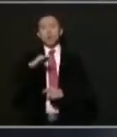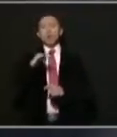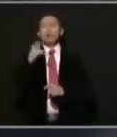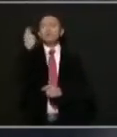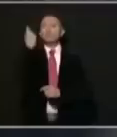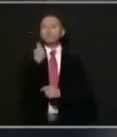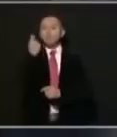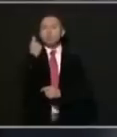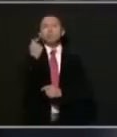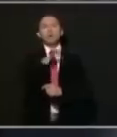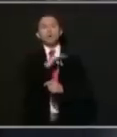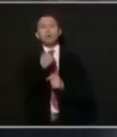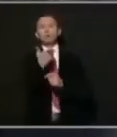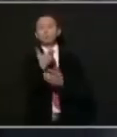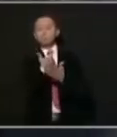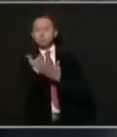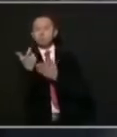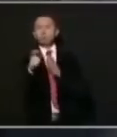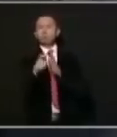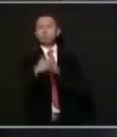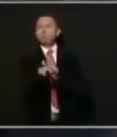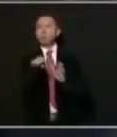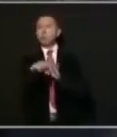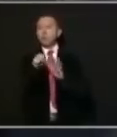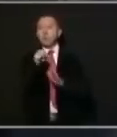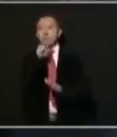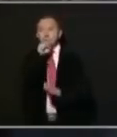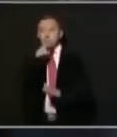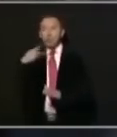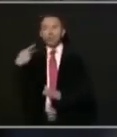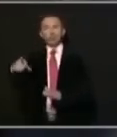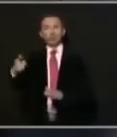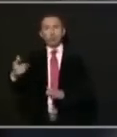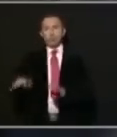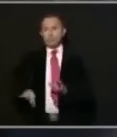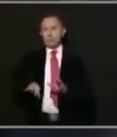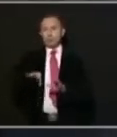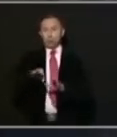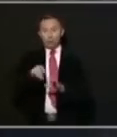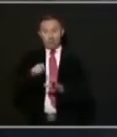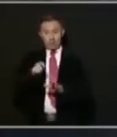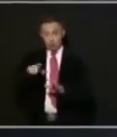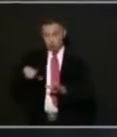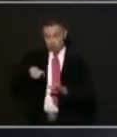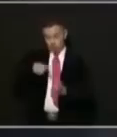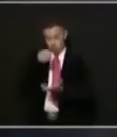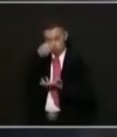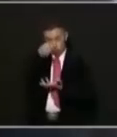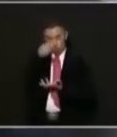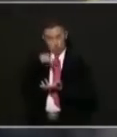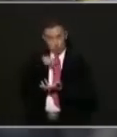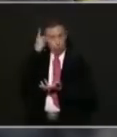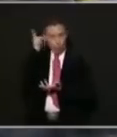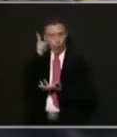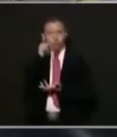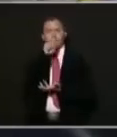de su presupuesto, porque el dinero del presupuesto es dinero del pueblo.